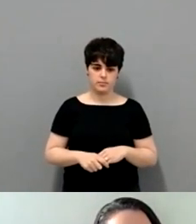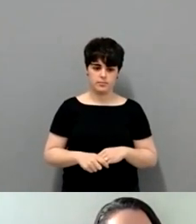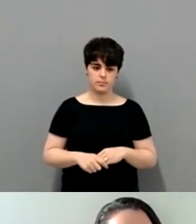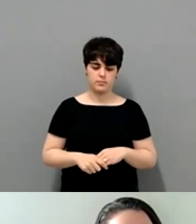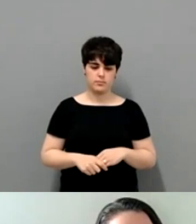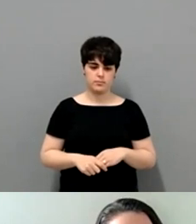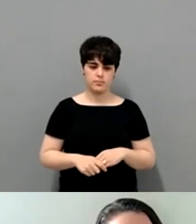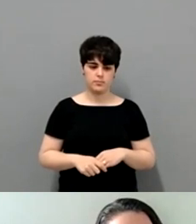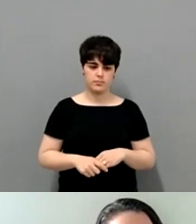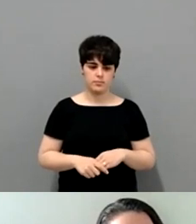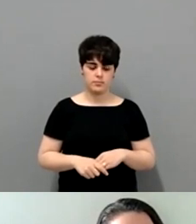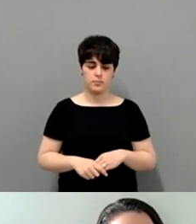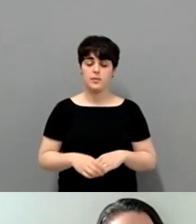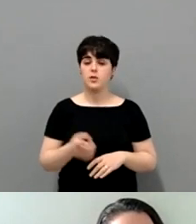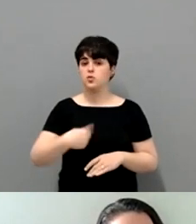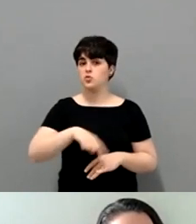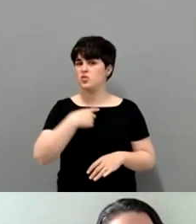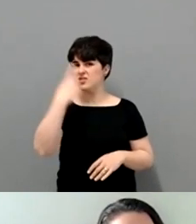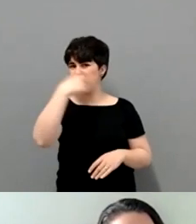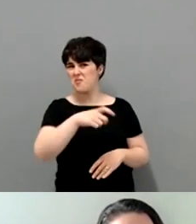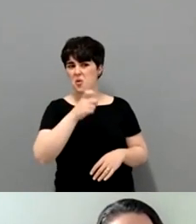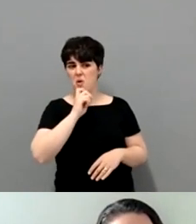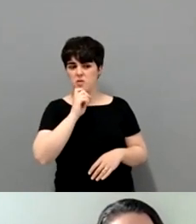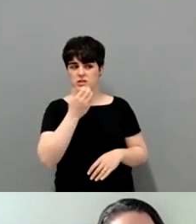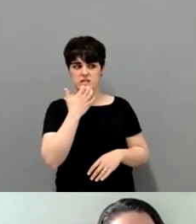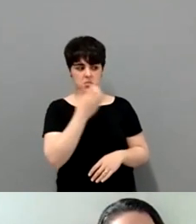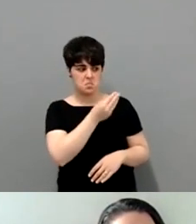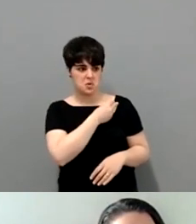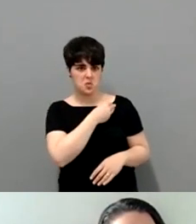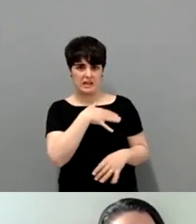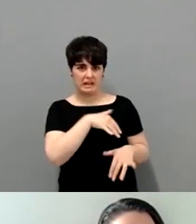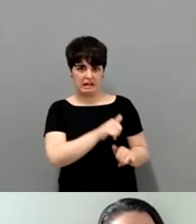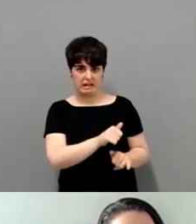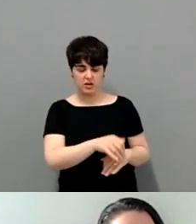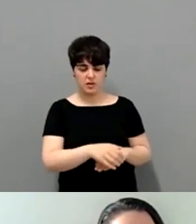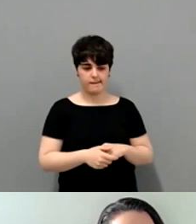¿Cómo van a saber lo que nos pasa si ni siquiera nos preguntan?